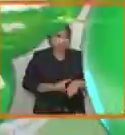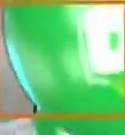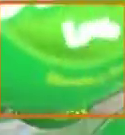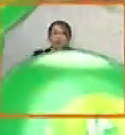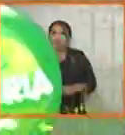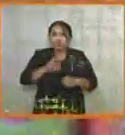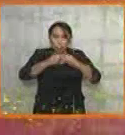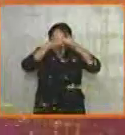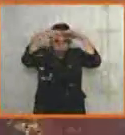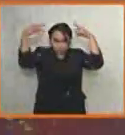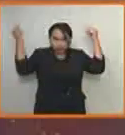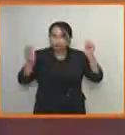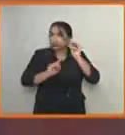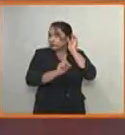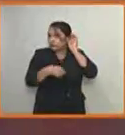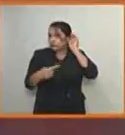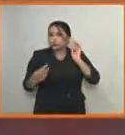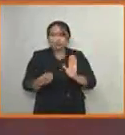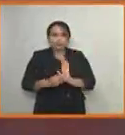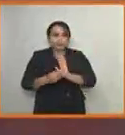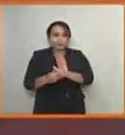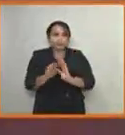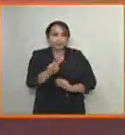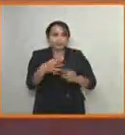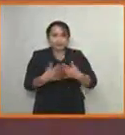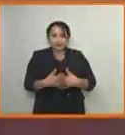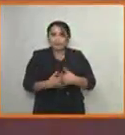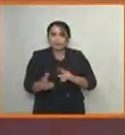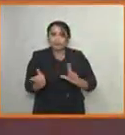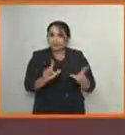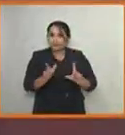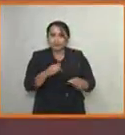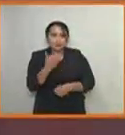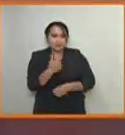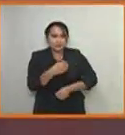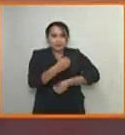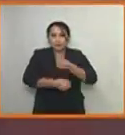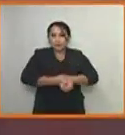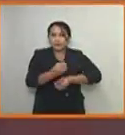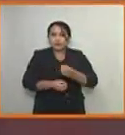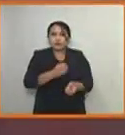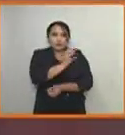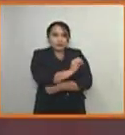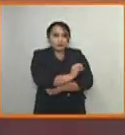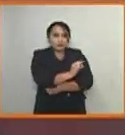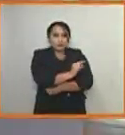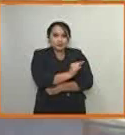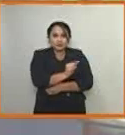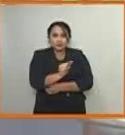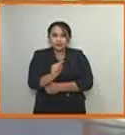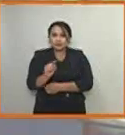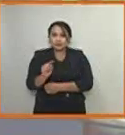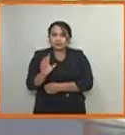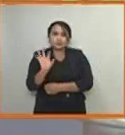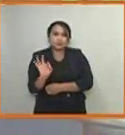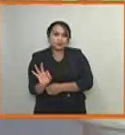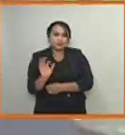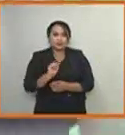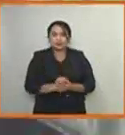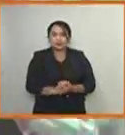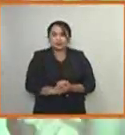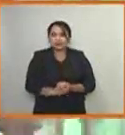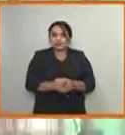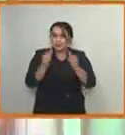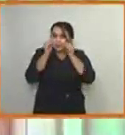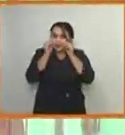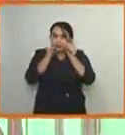sueños una realidad con la diaria. Les muestro que nuestras dos máquinas ya están listas con sus 10 esferas en el orden del 0 al 9. ¿Qué les